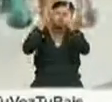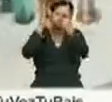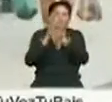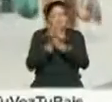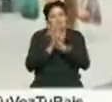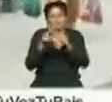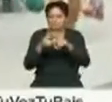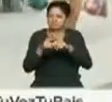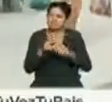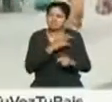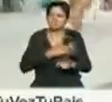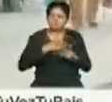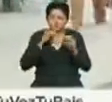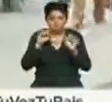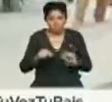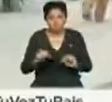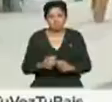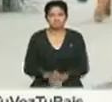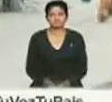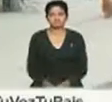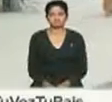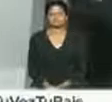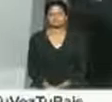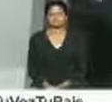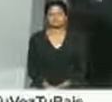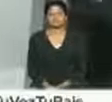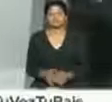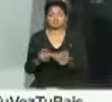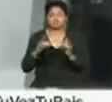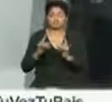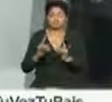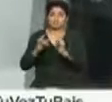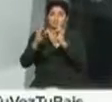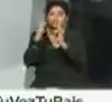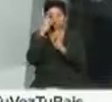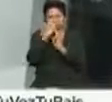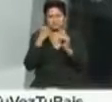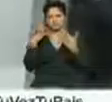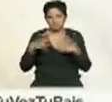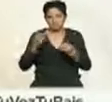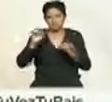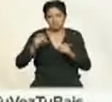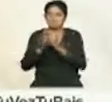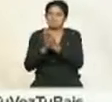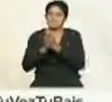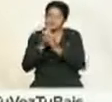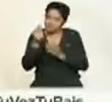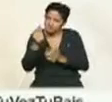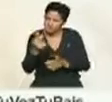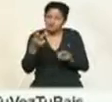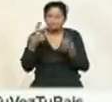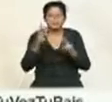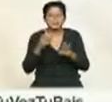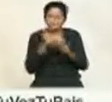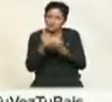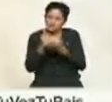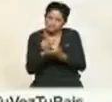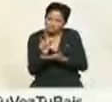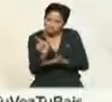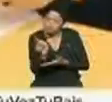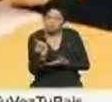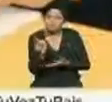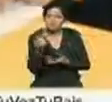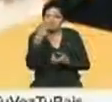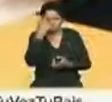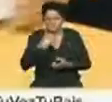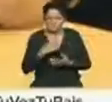Agencia Temporal de Bahía de Caracas. Las nuevas oficinas cuentan con áreas de negocios, balcón de servicios, cajas y